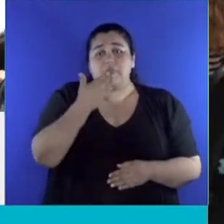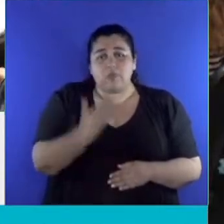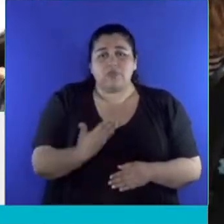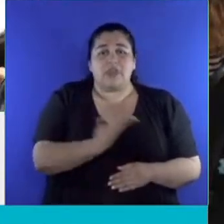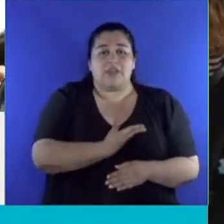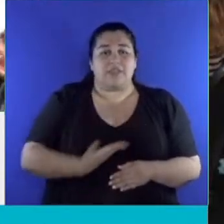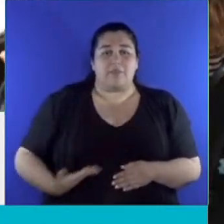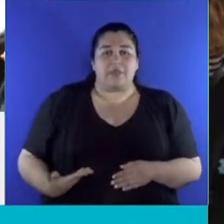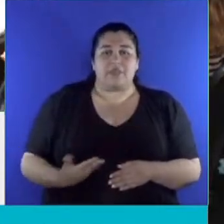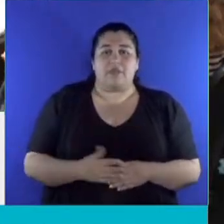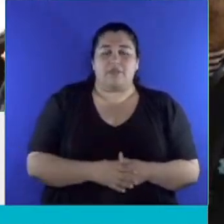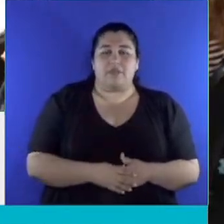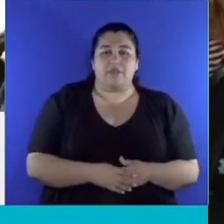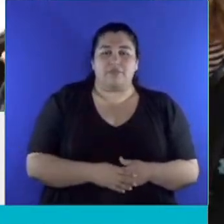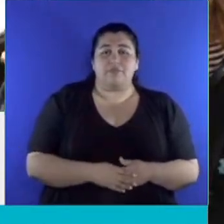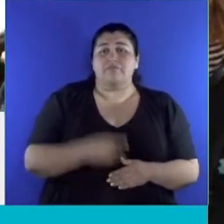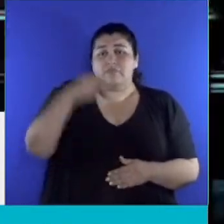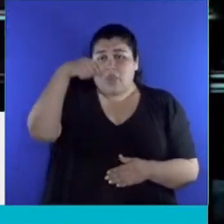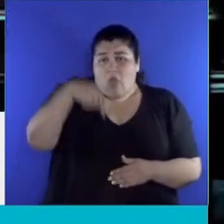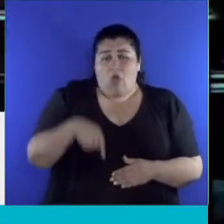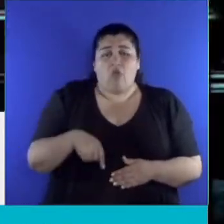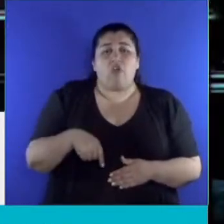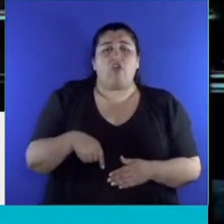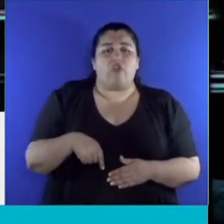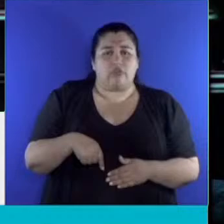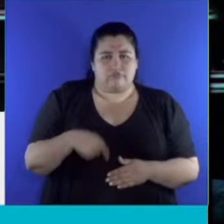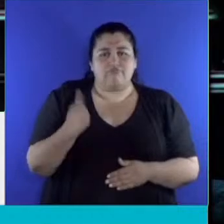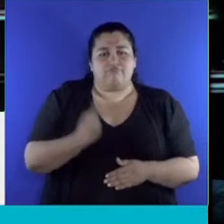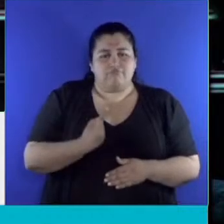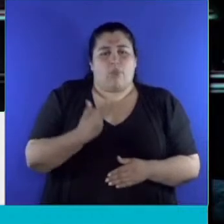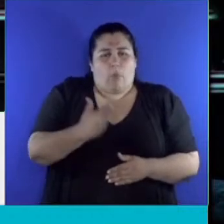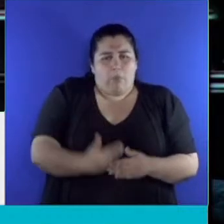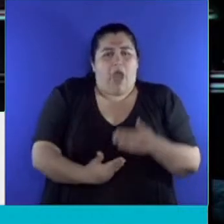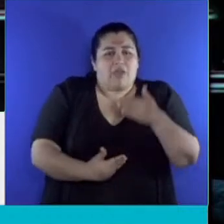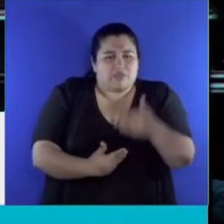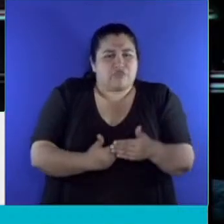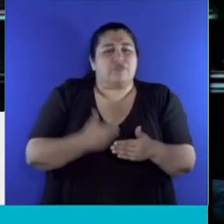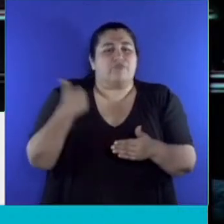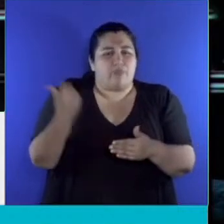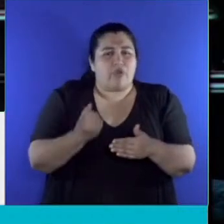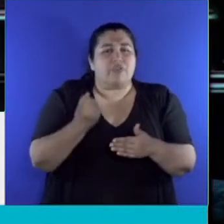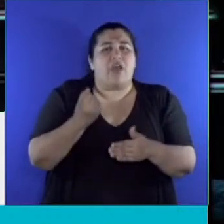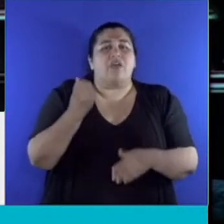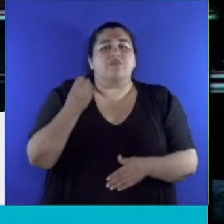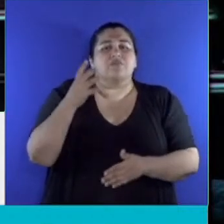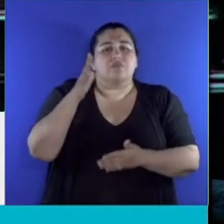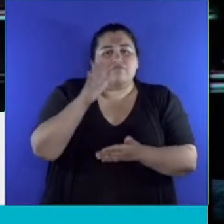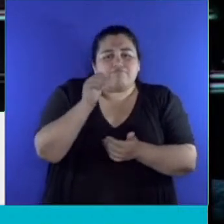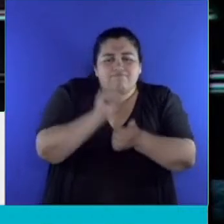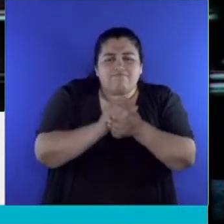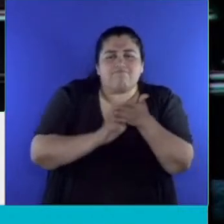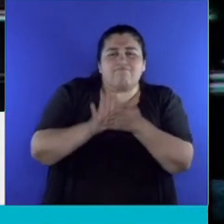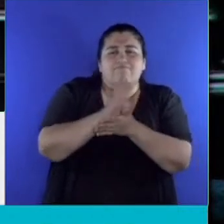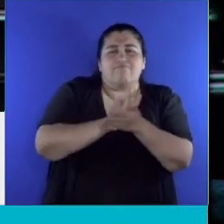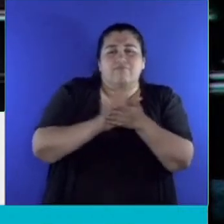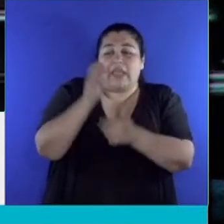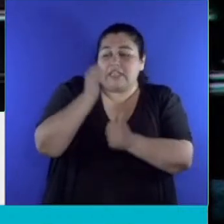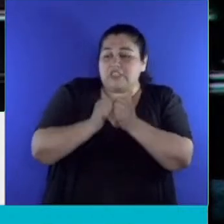Gracias, señor presidente. Hoy estamos dando un paso muy importante en la reparación